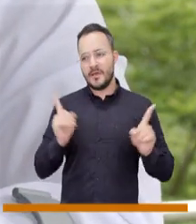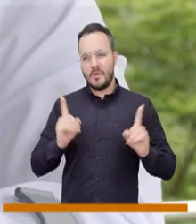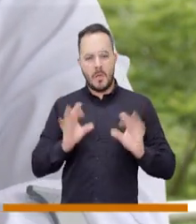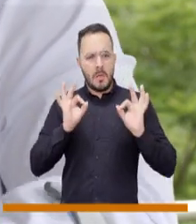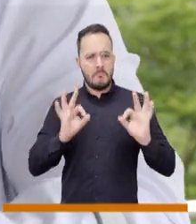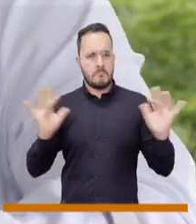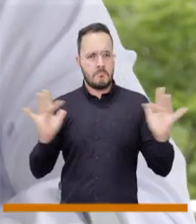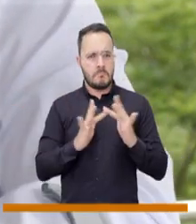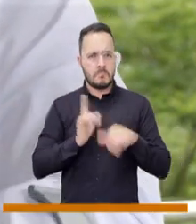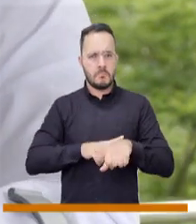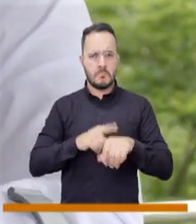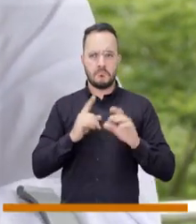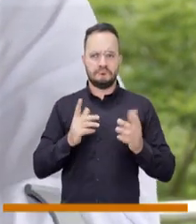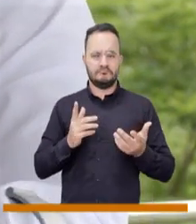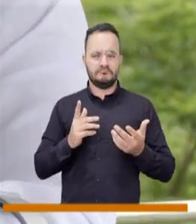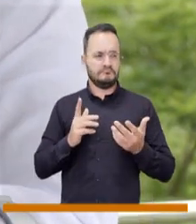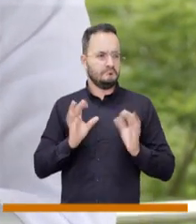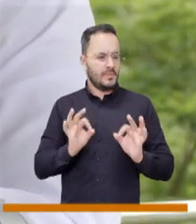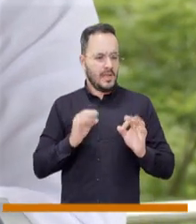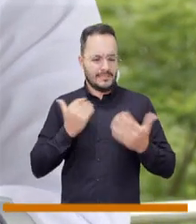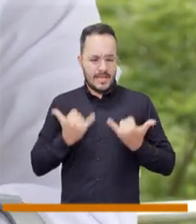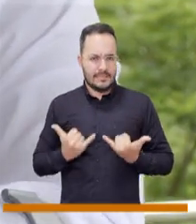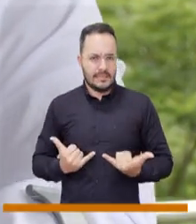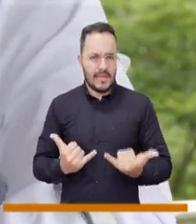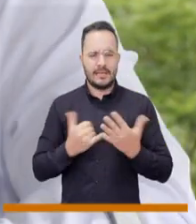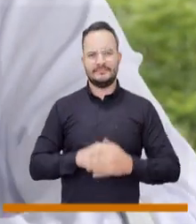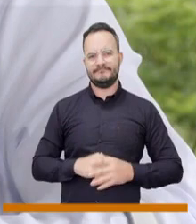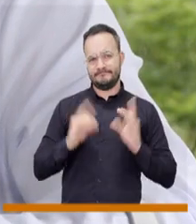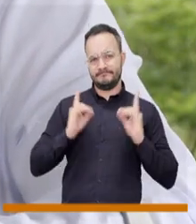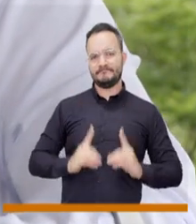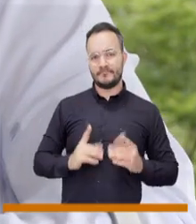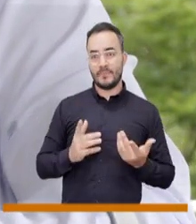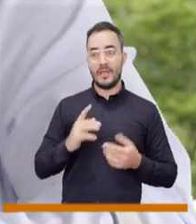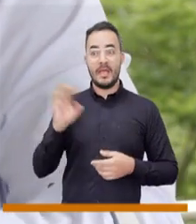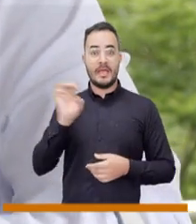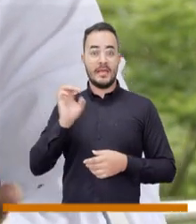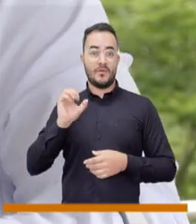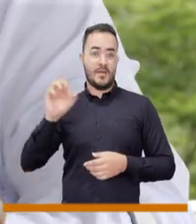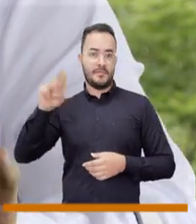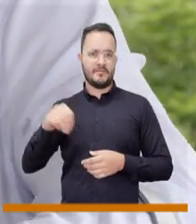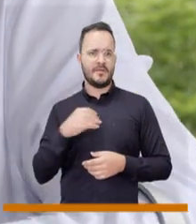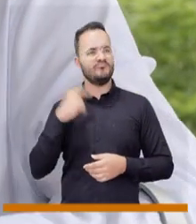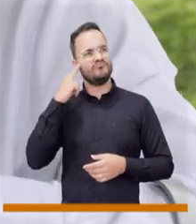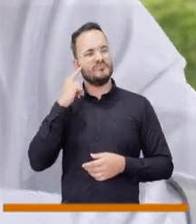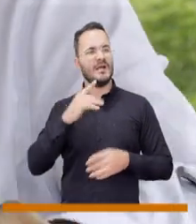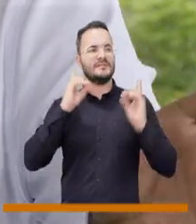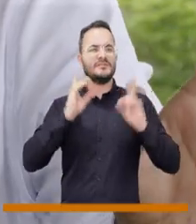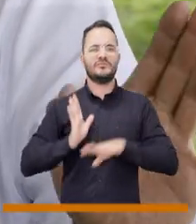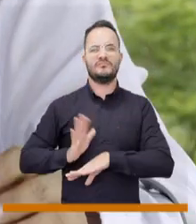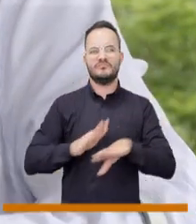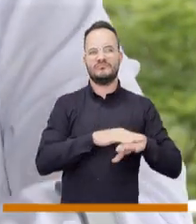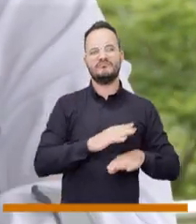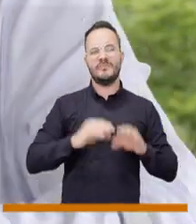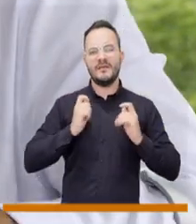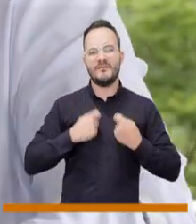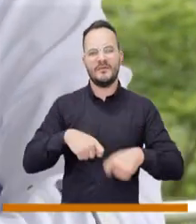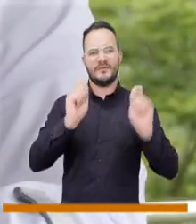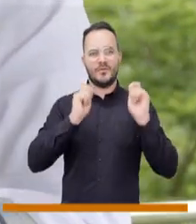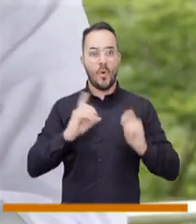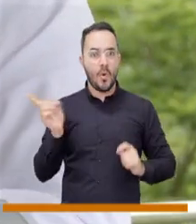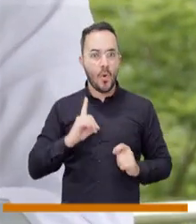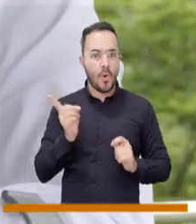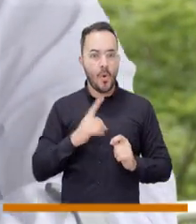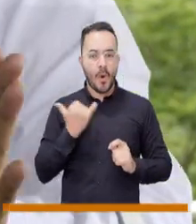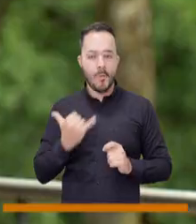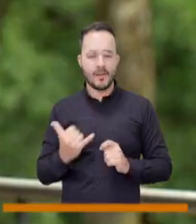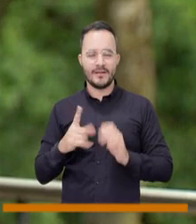pues ya los tiempos para hacer todo el proceso se agotan, porque no es de que EPM pueda salir en enero a decir, ay, mañana salgo a vender esto y voy a activar la